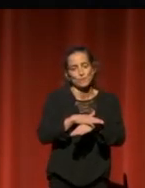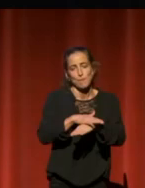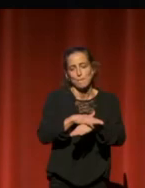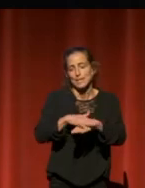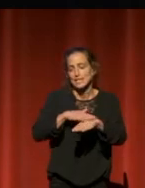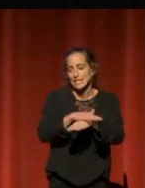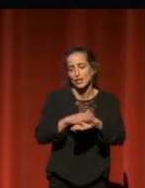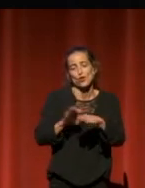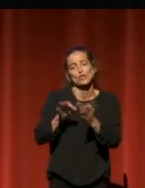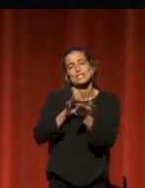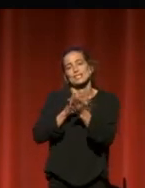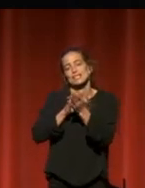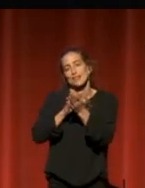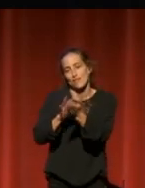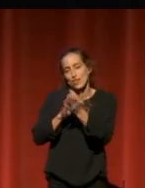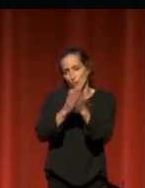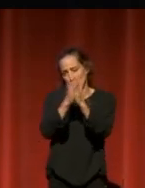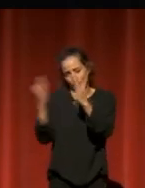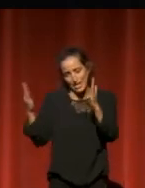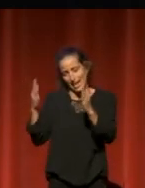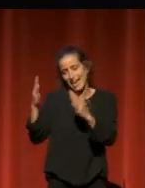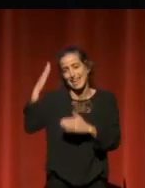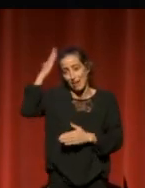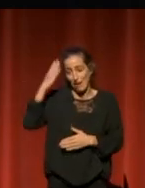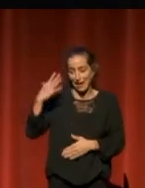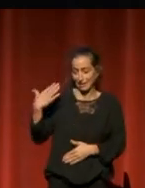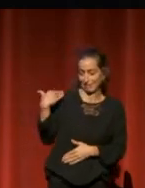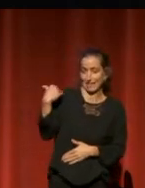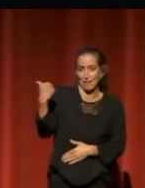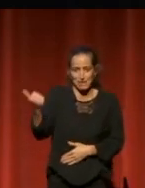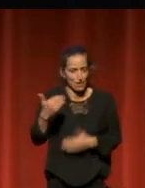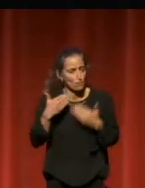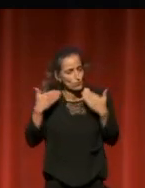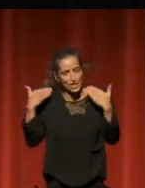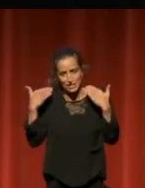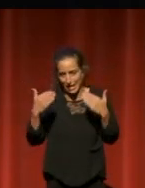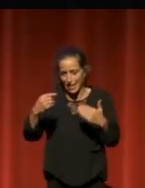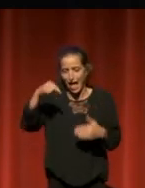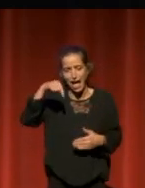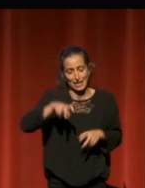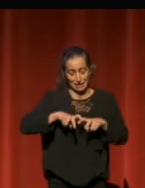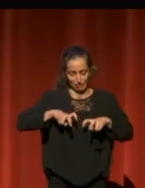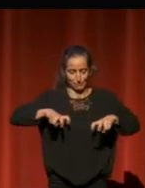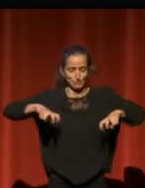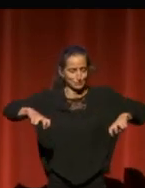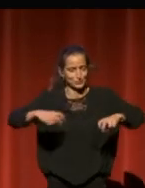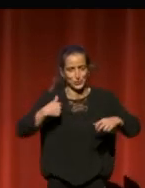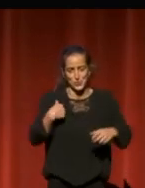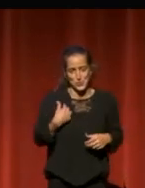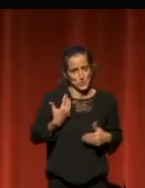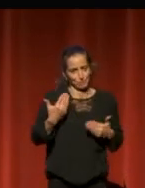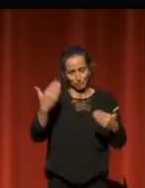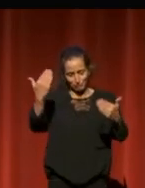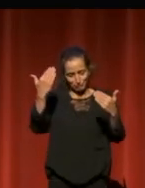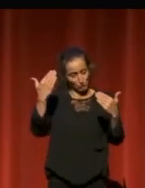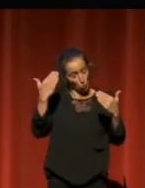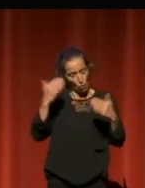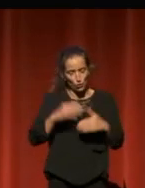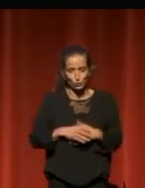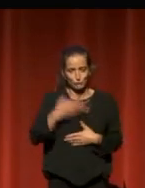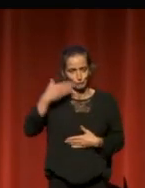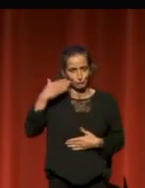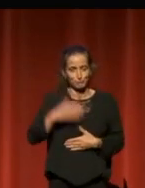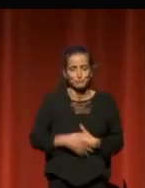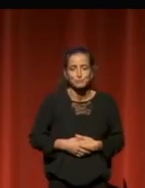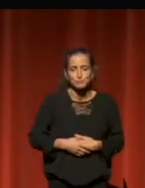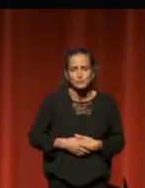al Servicio de Bibliotecas de Navarra que me haya invitado, que ha invitado a CSIT. Es un honor estar en esta mesa con todos vosotros. Yo diré una cosa que a veces